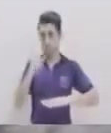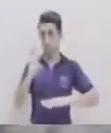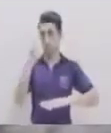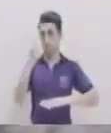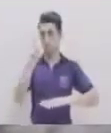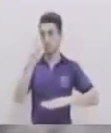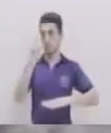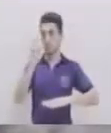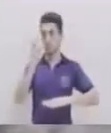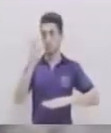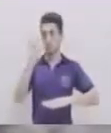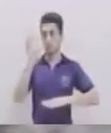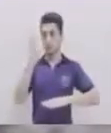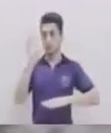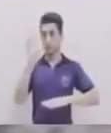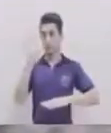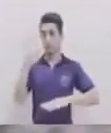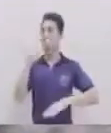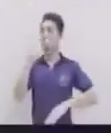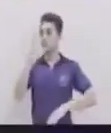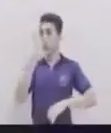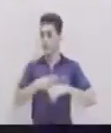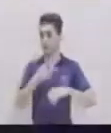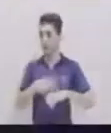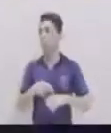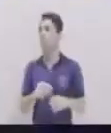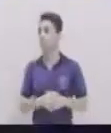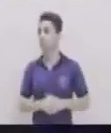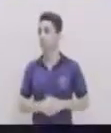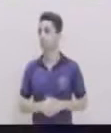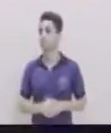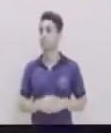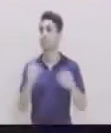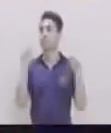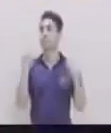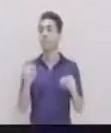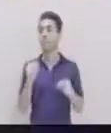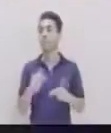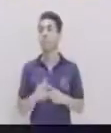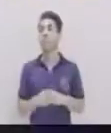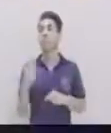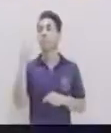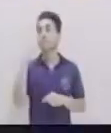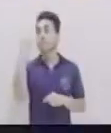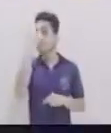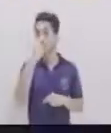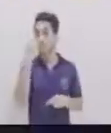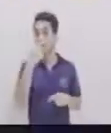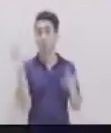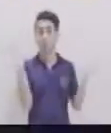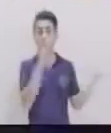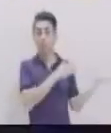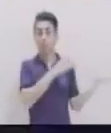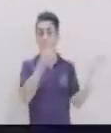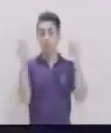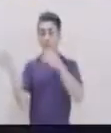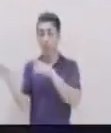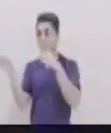4 y 5. Excelente. Ahora vamos a hacer movimientos de los ojos de derecha a